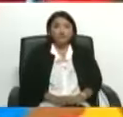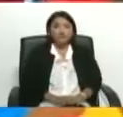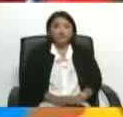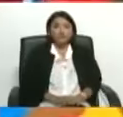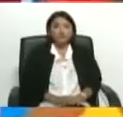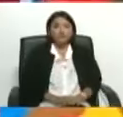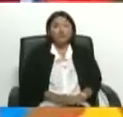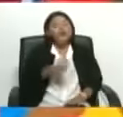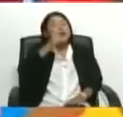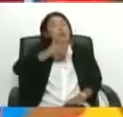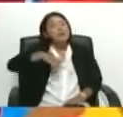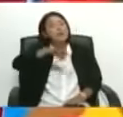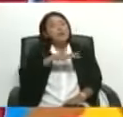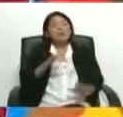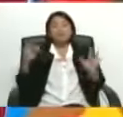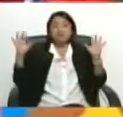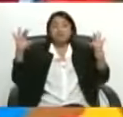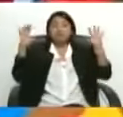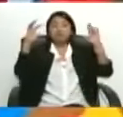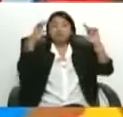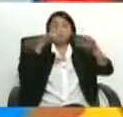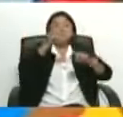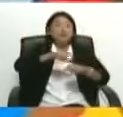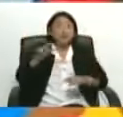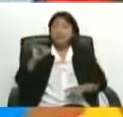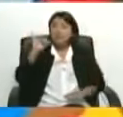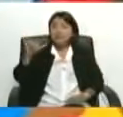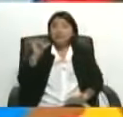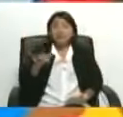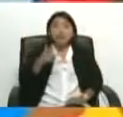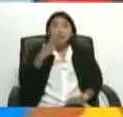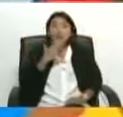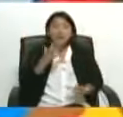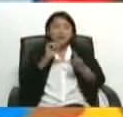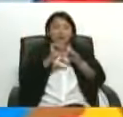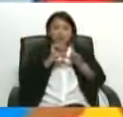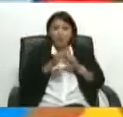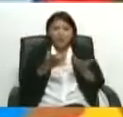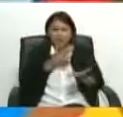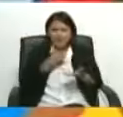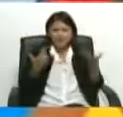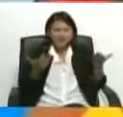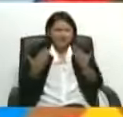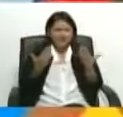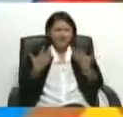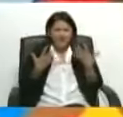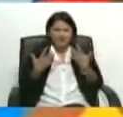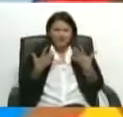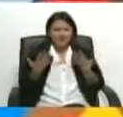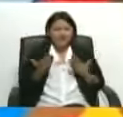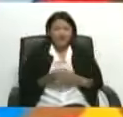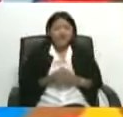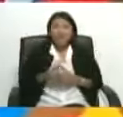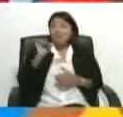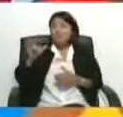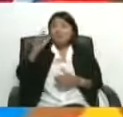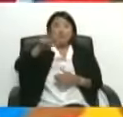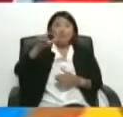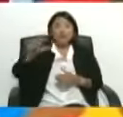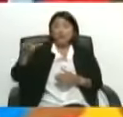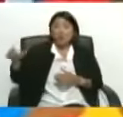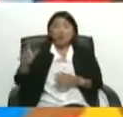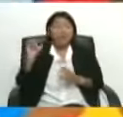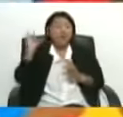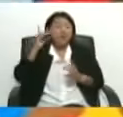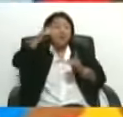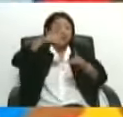El pueblo salió solo, no había una dirección política, no había una dirección para defender la revolución. El